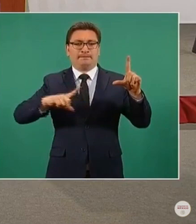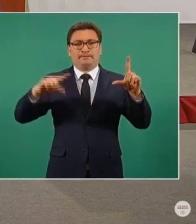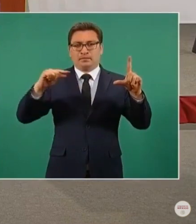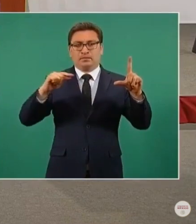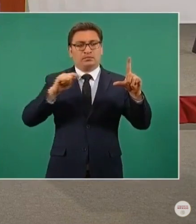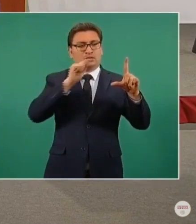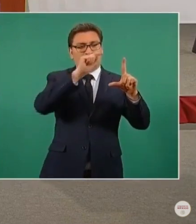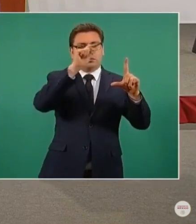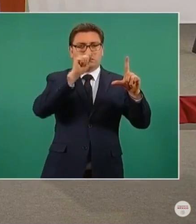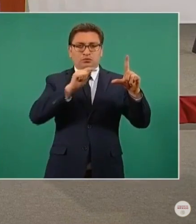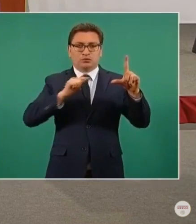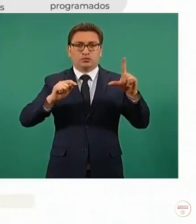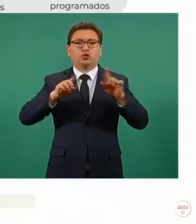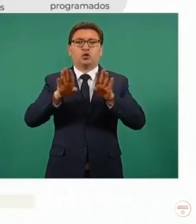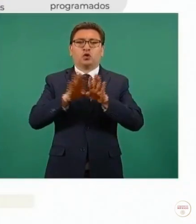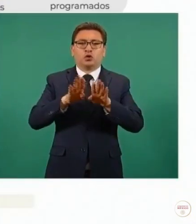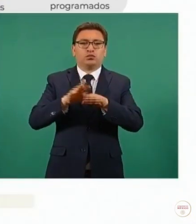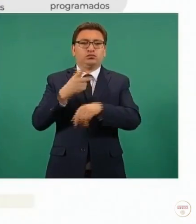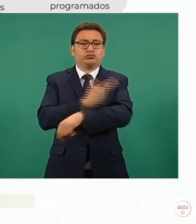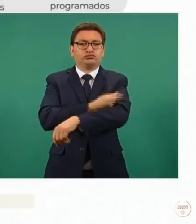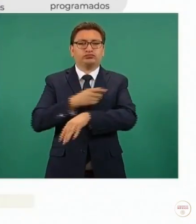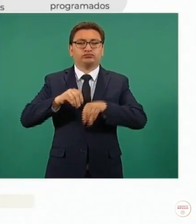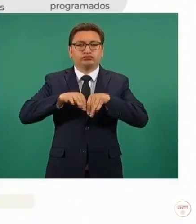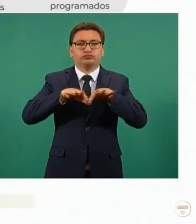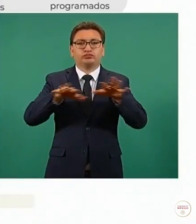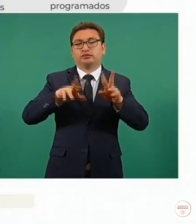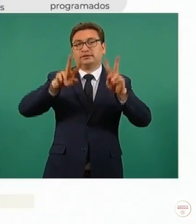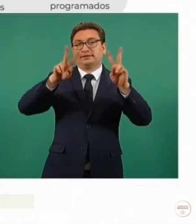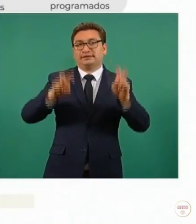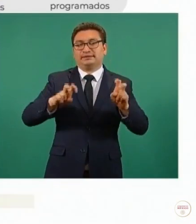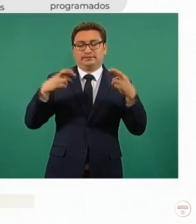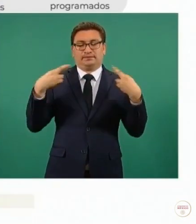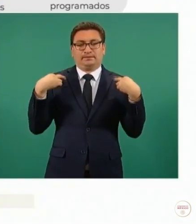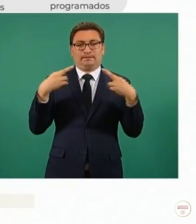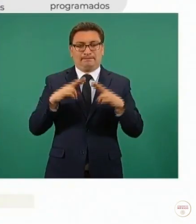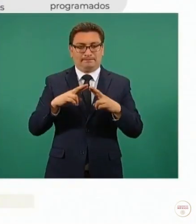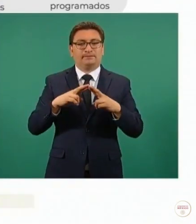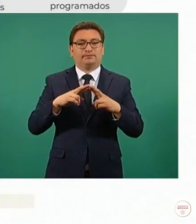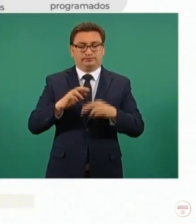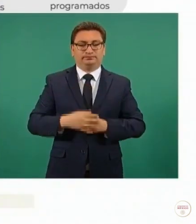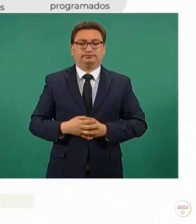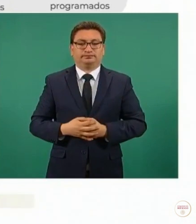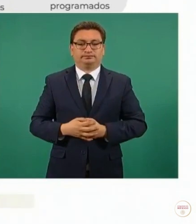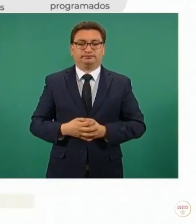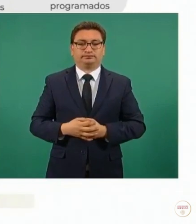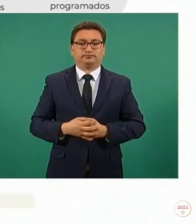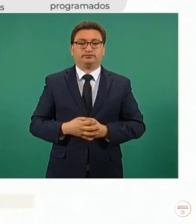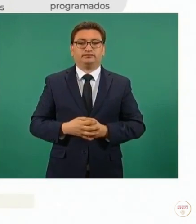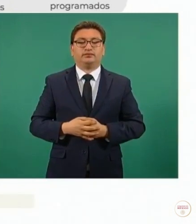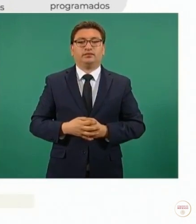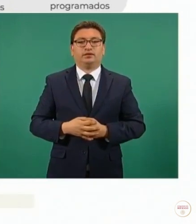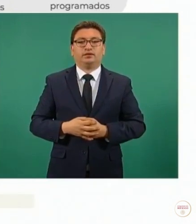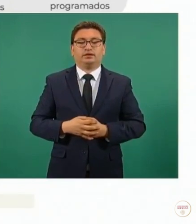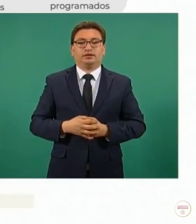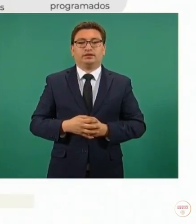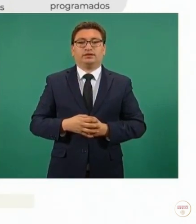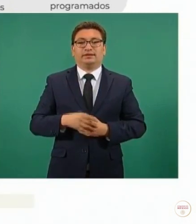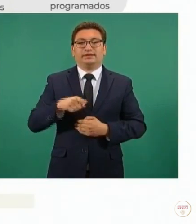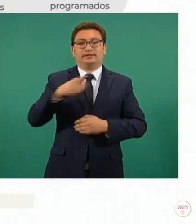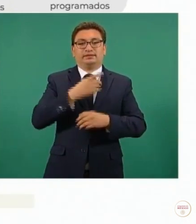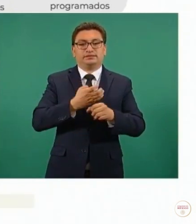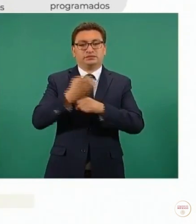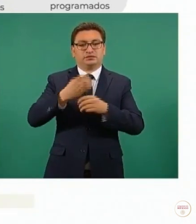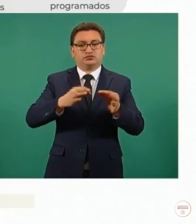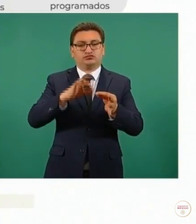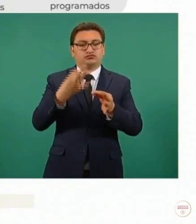cobertura en el territorio para el caso de personal educativo. Vemos los estados con los que ya se concluyó, son